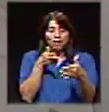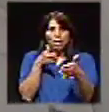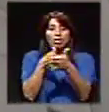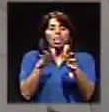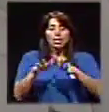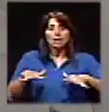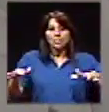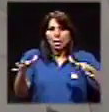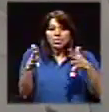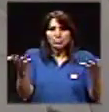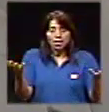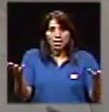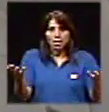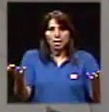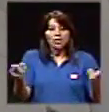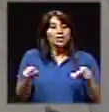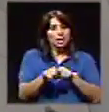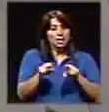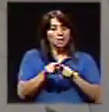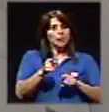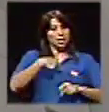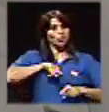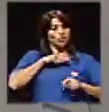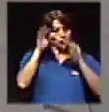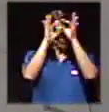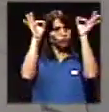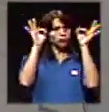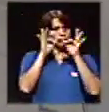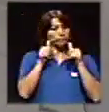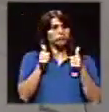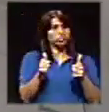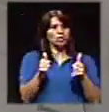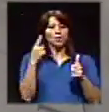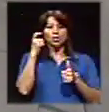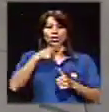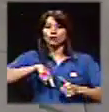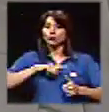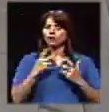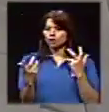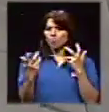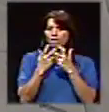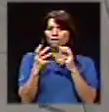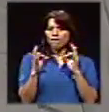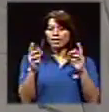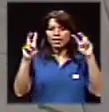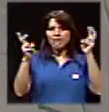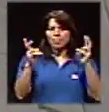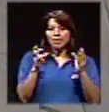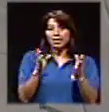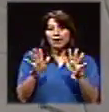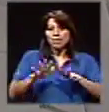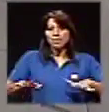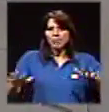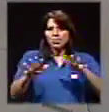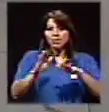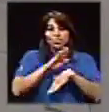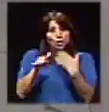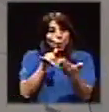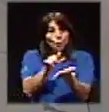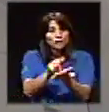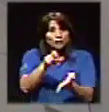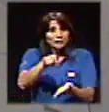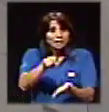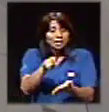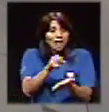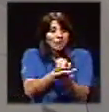tenemos una coherencia en el tema del ambiente. Todo eso requiere investigación, todo eso requiere dinero y y podríamos